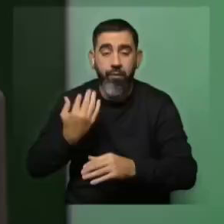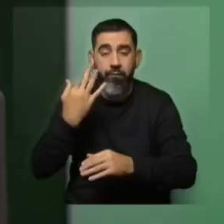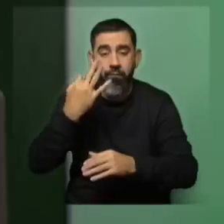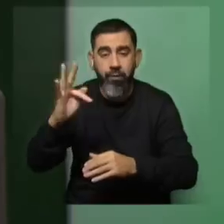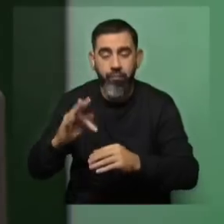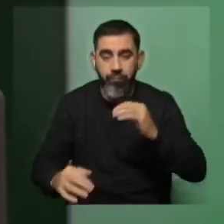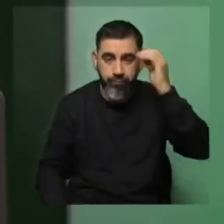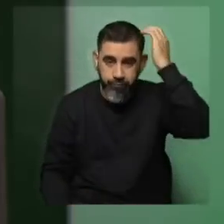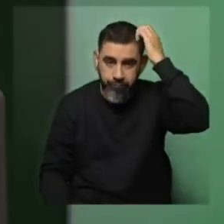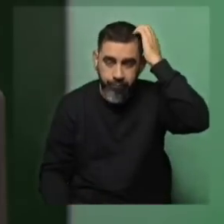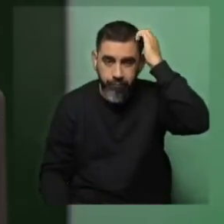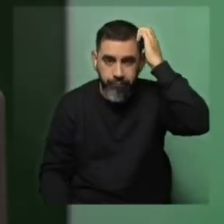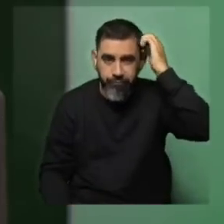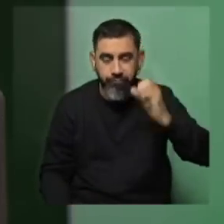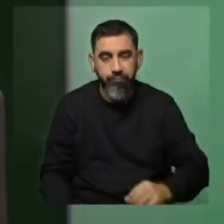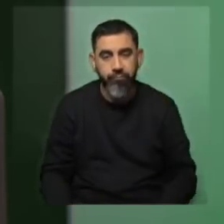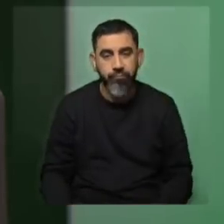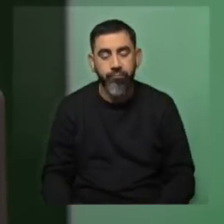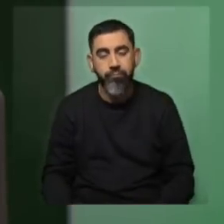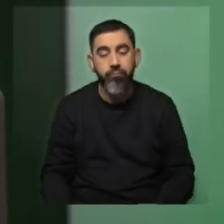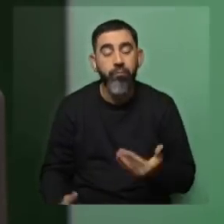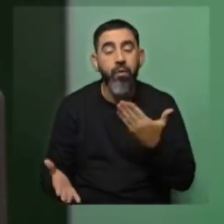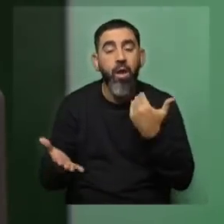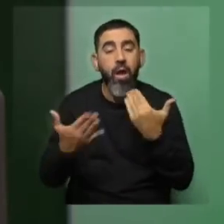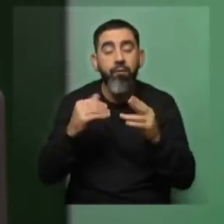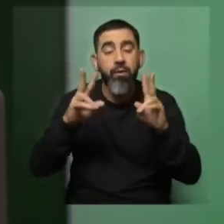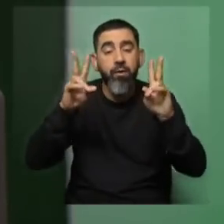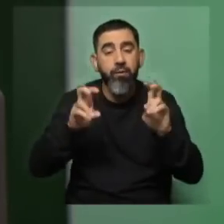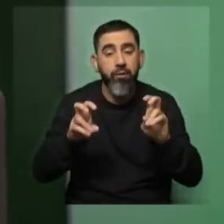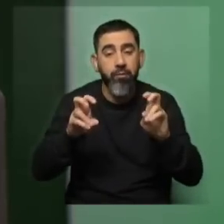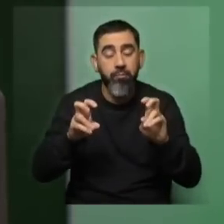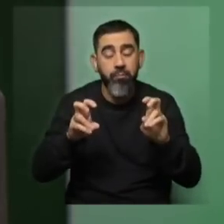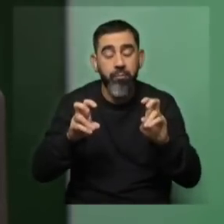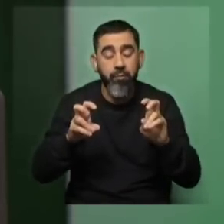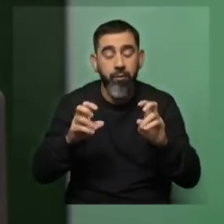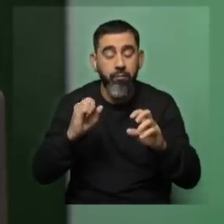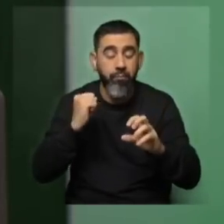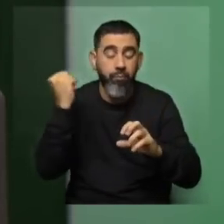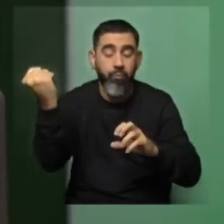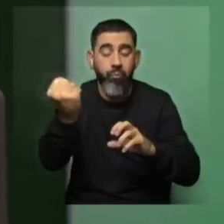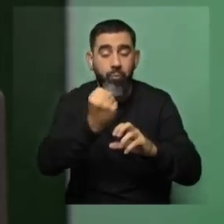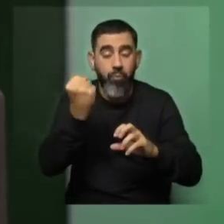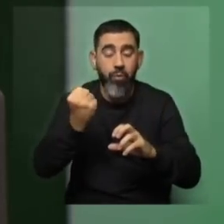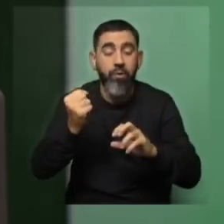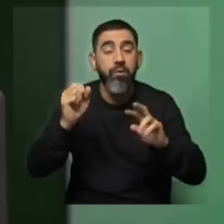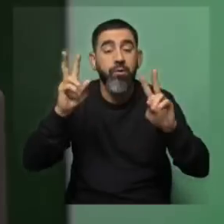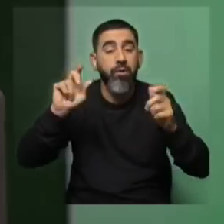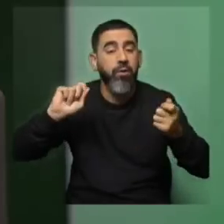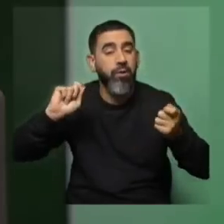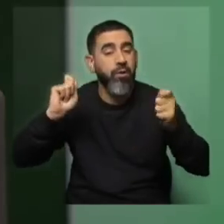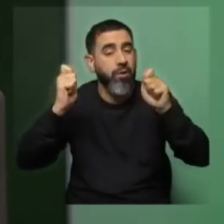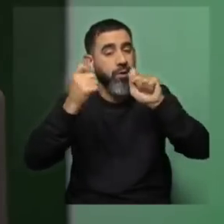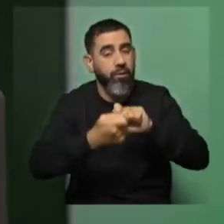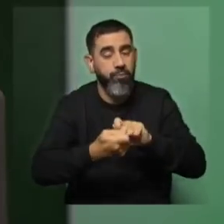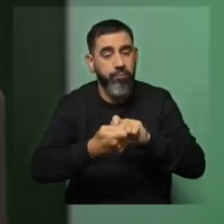está bien Vamos a hablar de uno de los temas que bueno que más ha concitado la atención en las últimas en los últimos días que tiene que ver con este cambio no